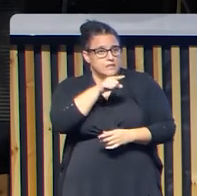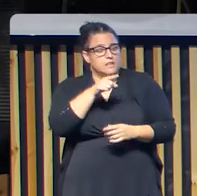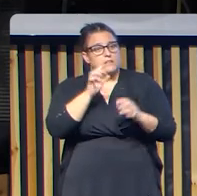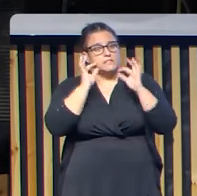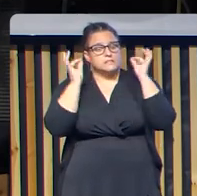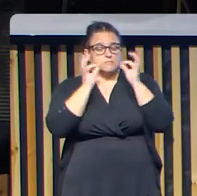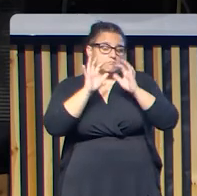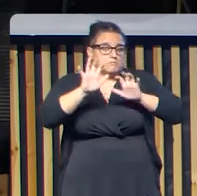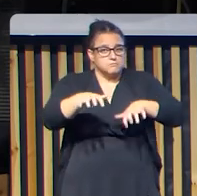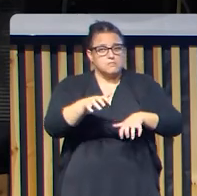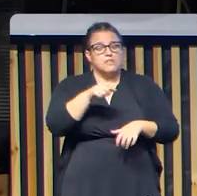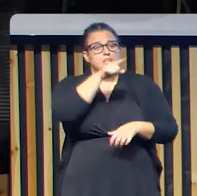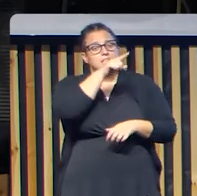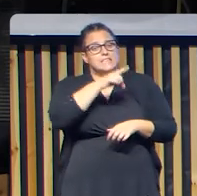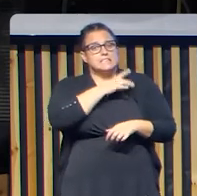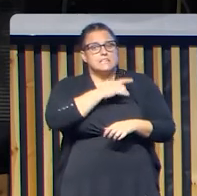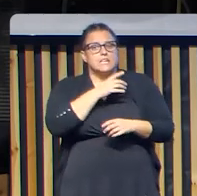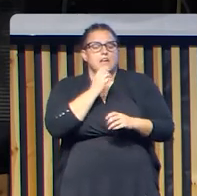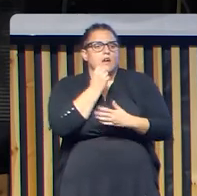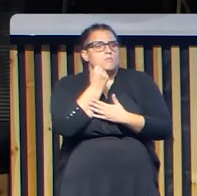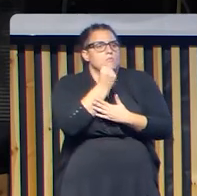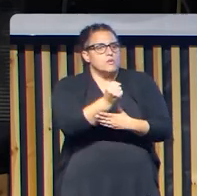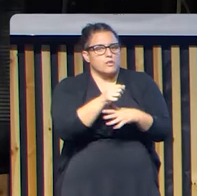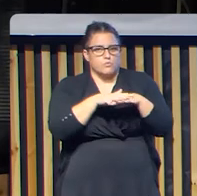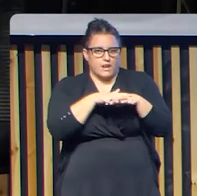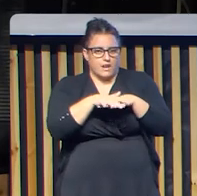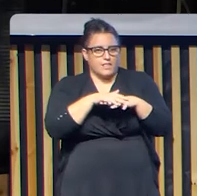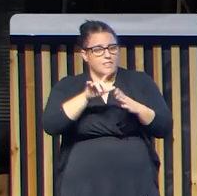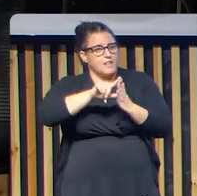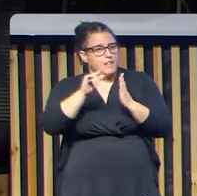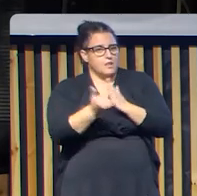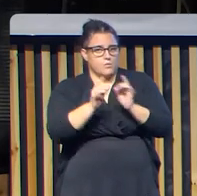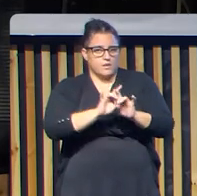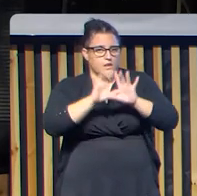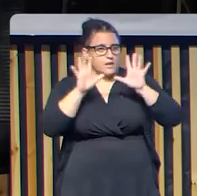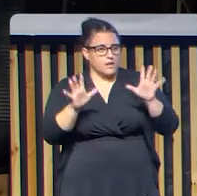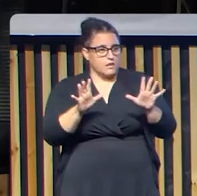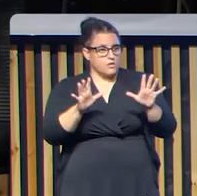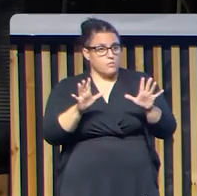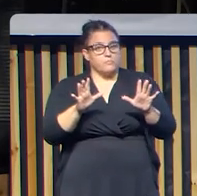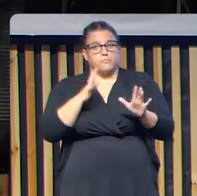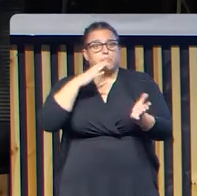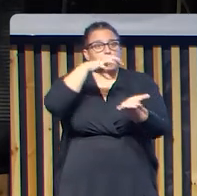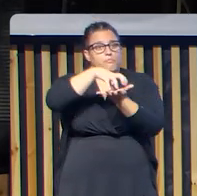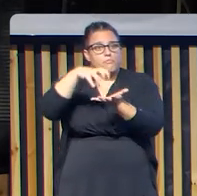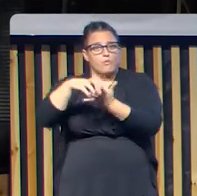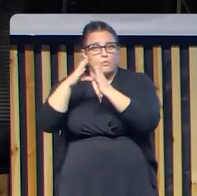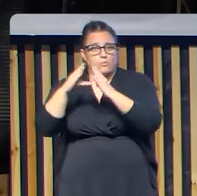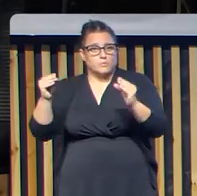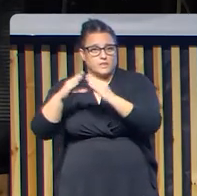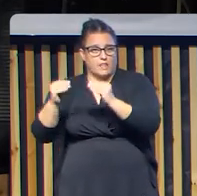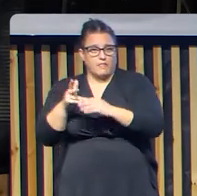senado de chile está apoyando una red de lenguaje Claro en el que están muchas facultades de derecho etcétera